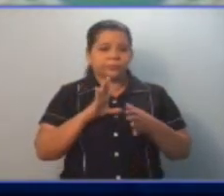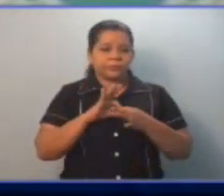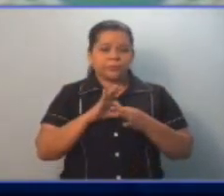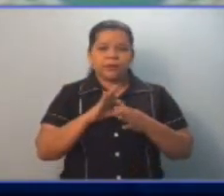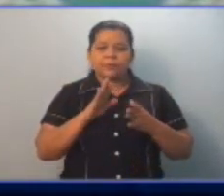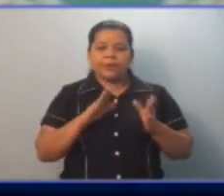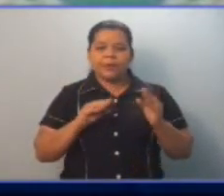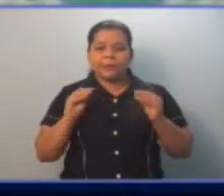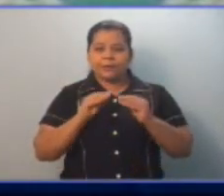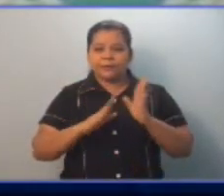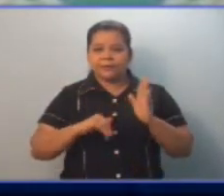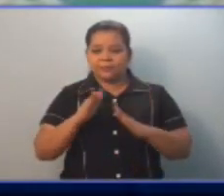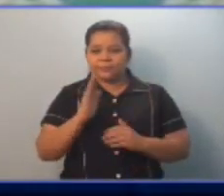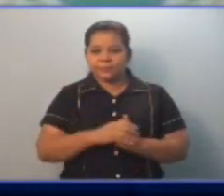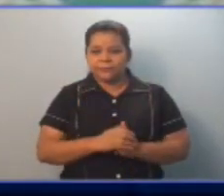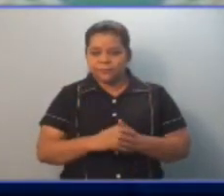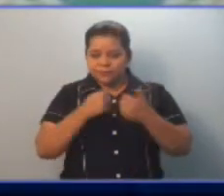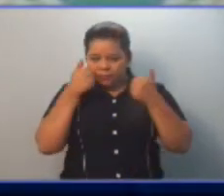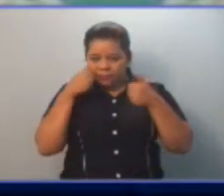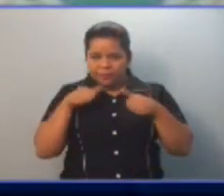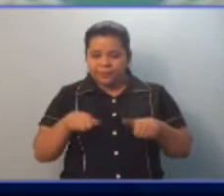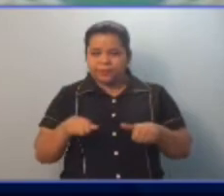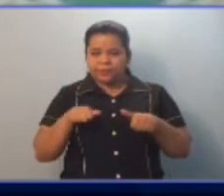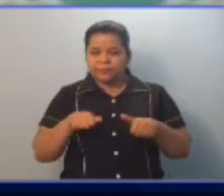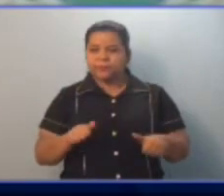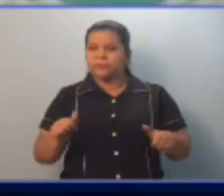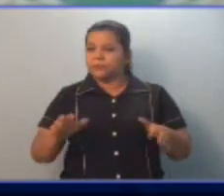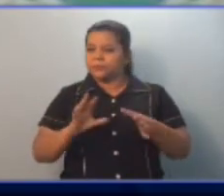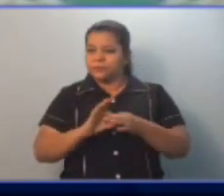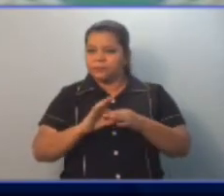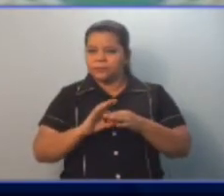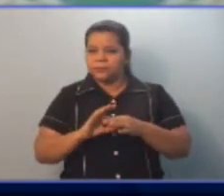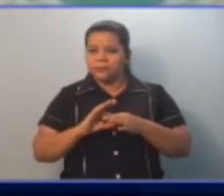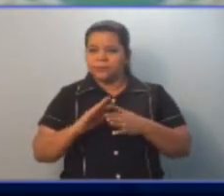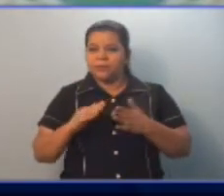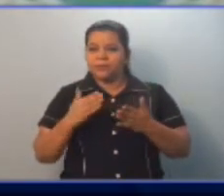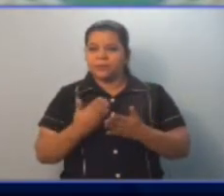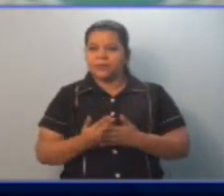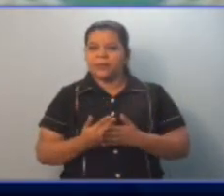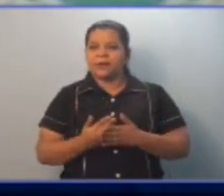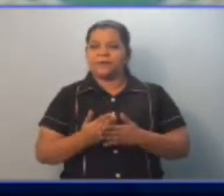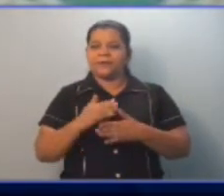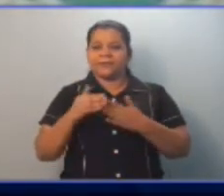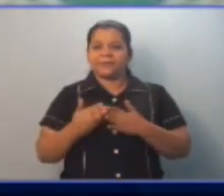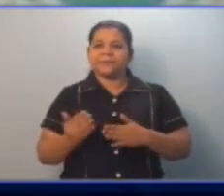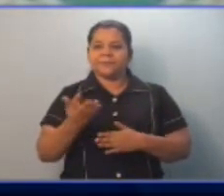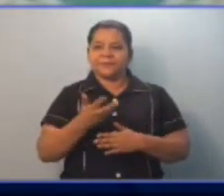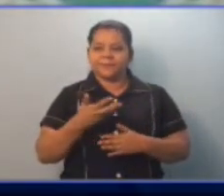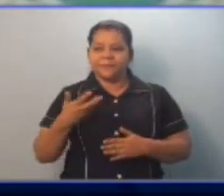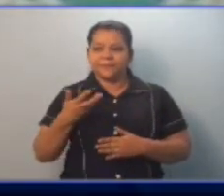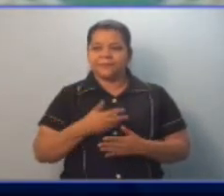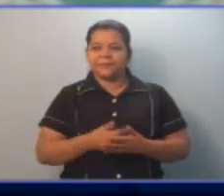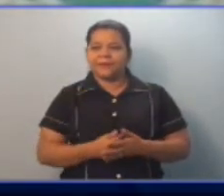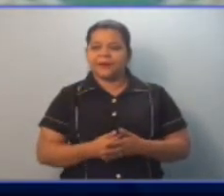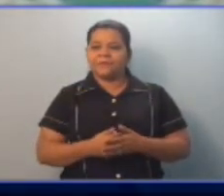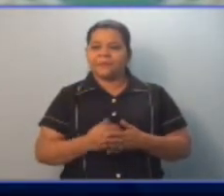universalidad, de interdependencia y de progresividad. Es decir, una vez el